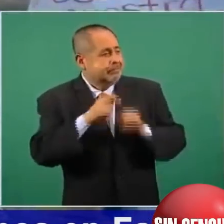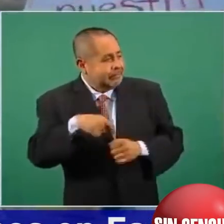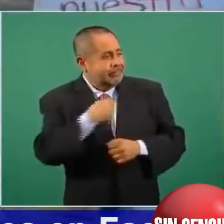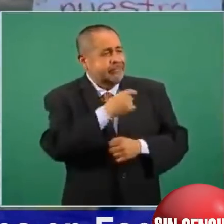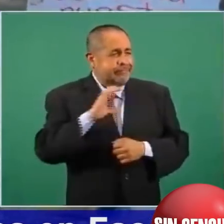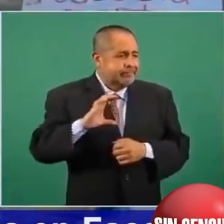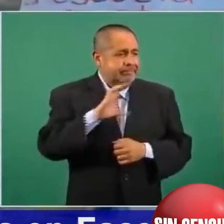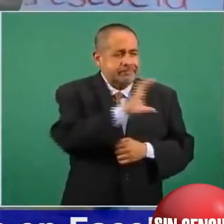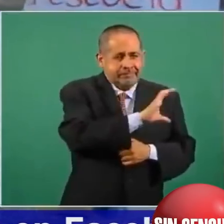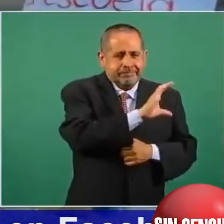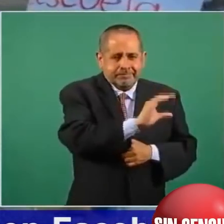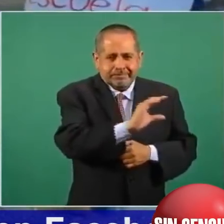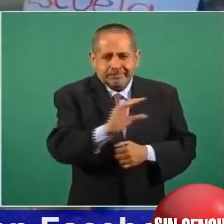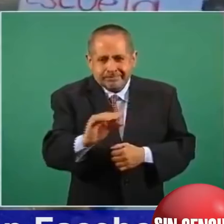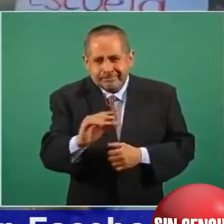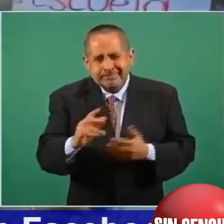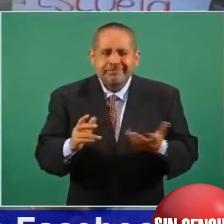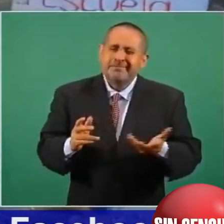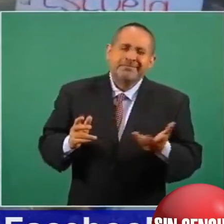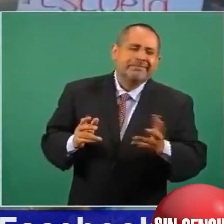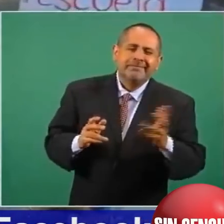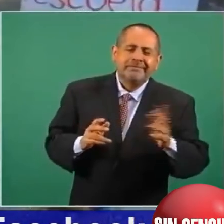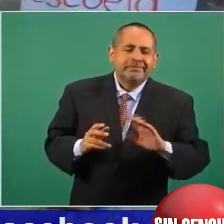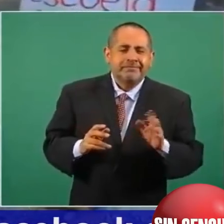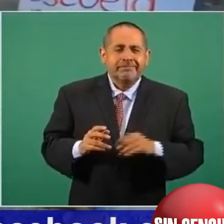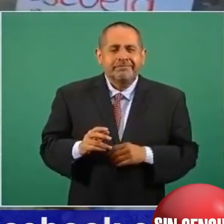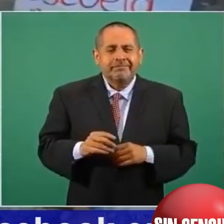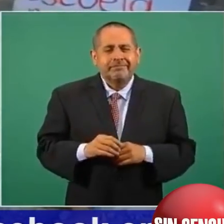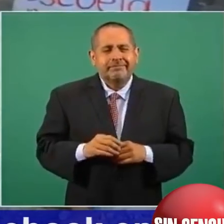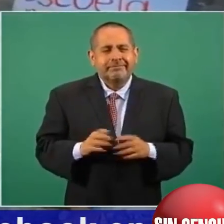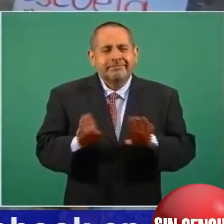pues o si llega